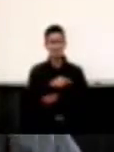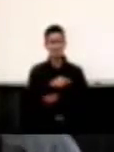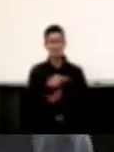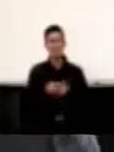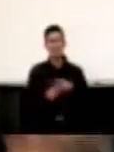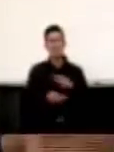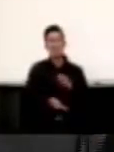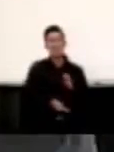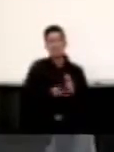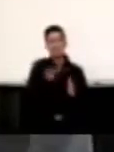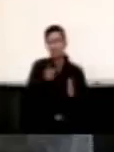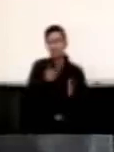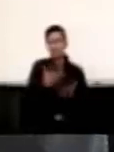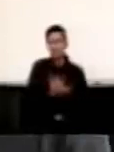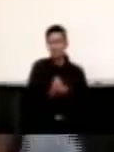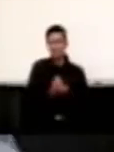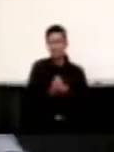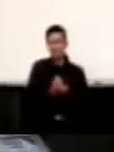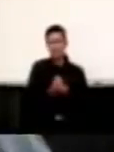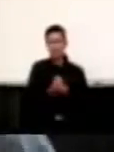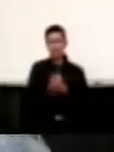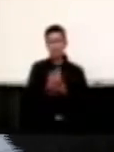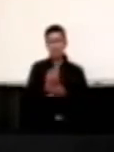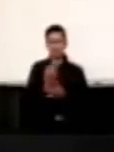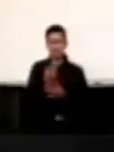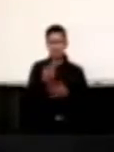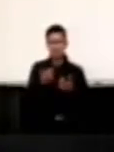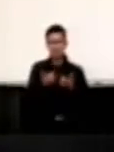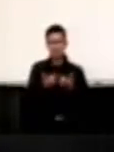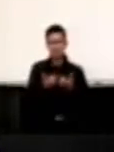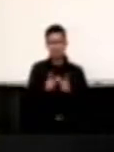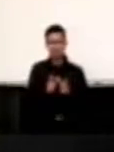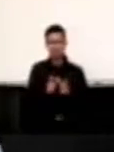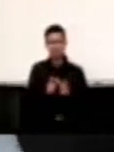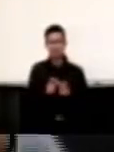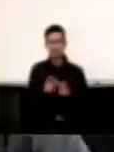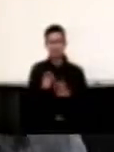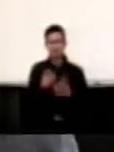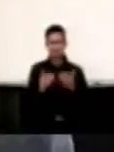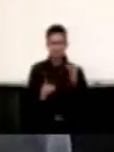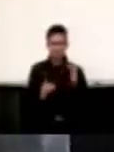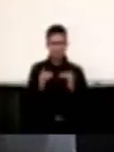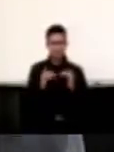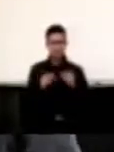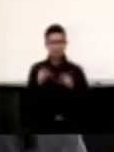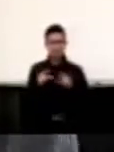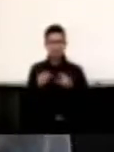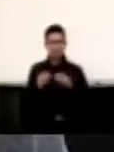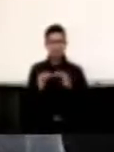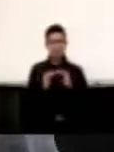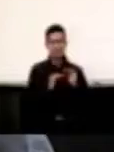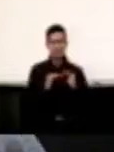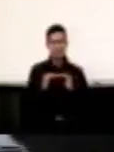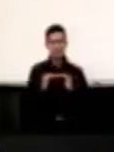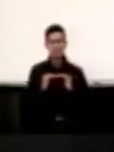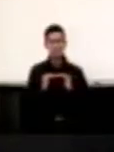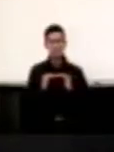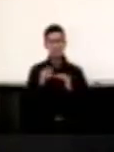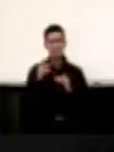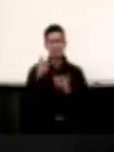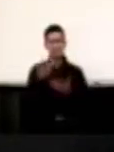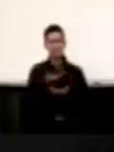estaban signados por la existencia de un tripartidismo más o menos estable que obligaba a que hubiesen